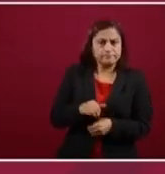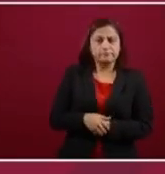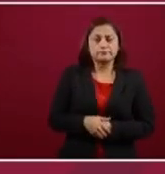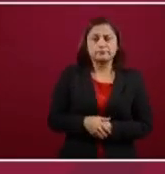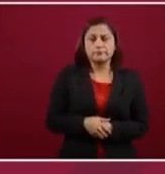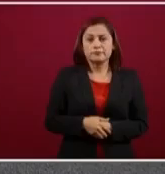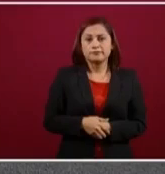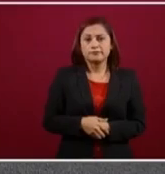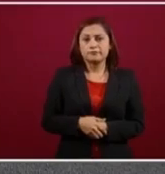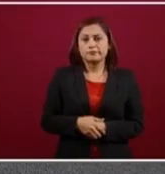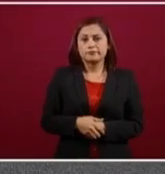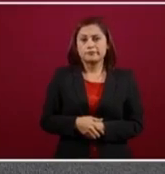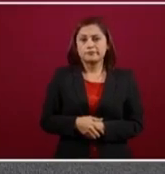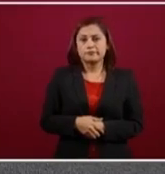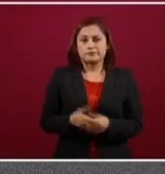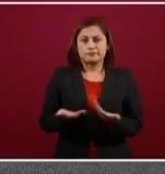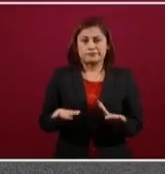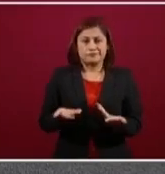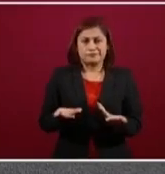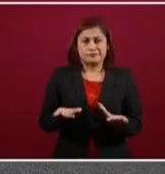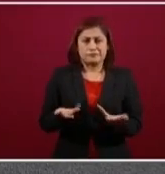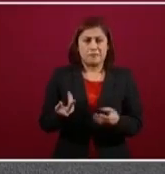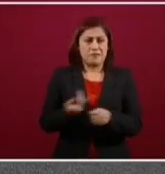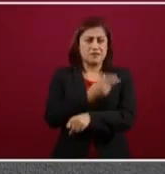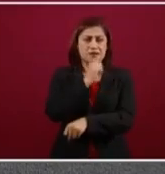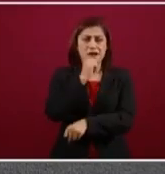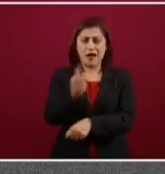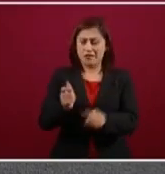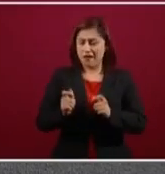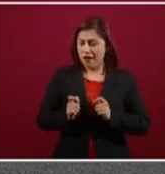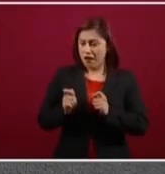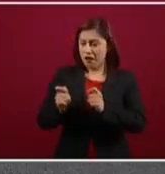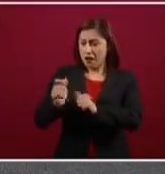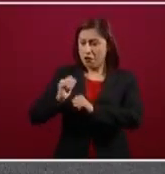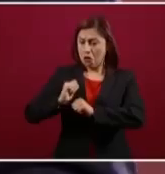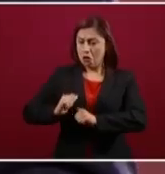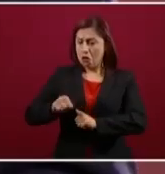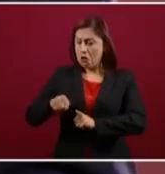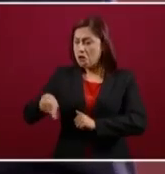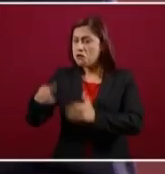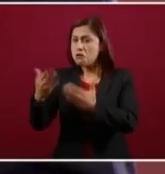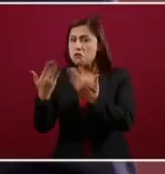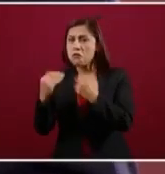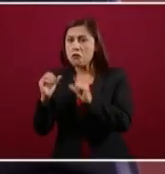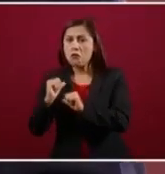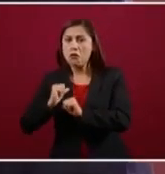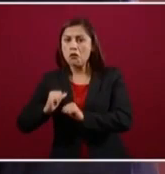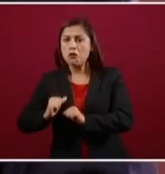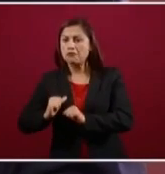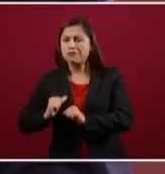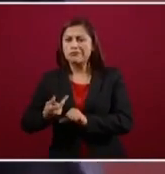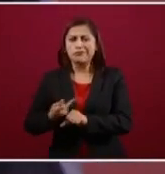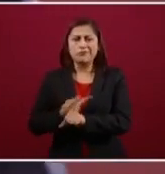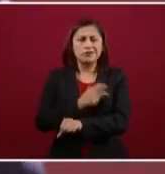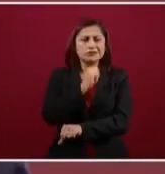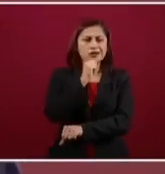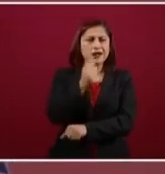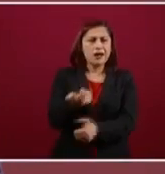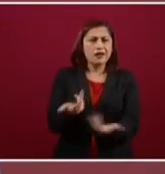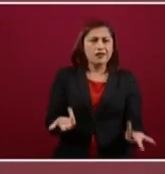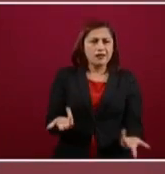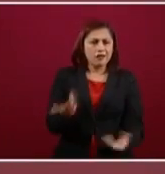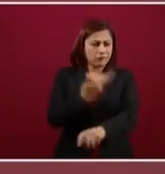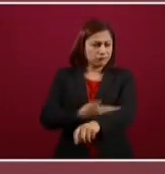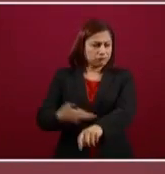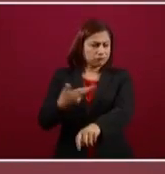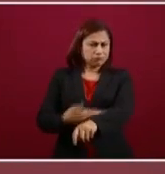Y eso no altera para nada el funcionamiento del gobierno, porque estaba excedido